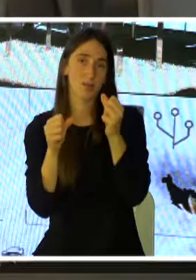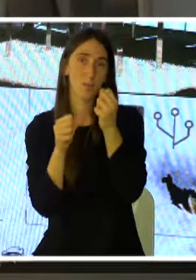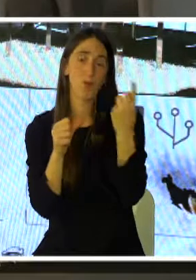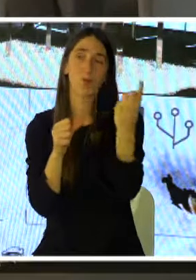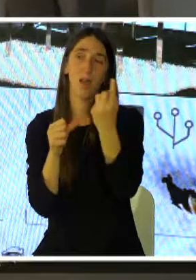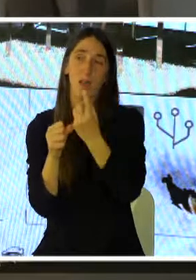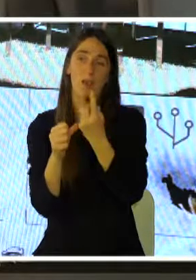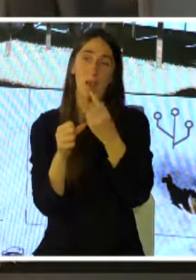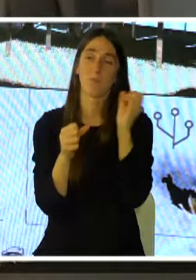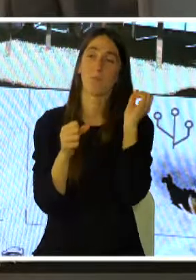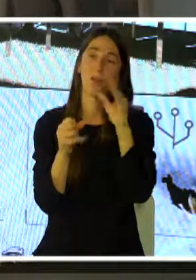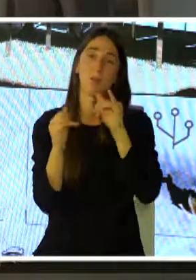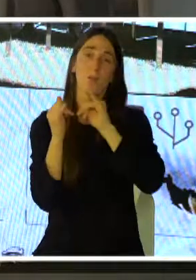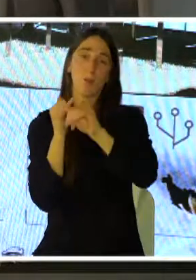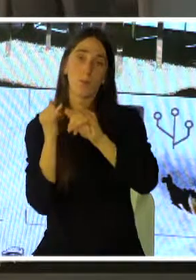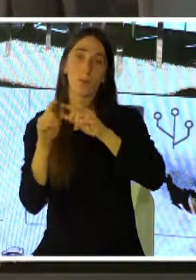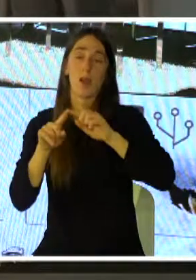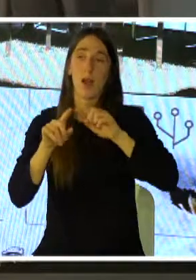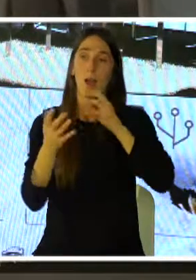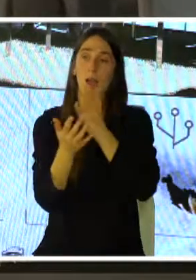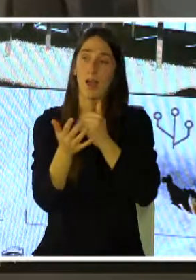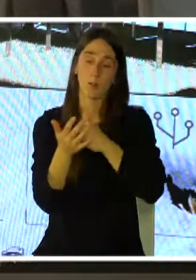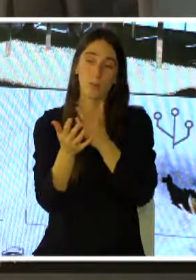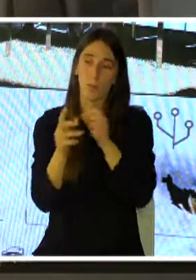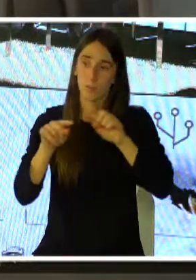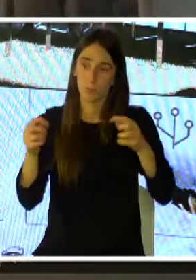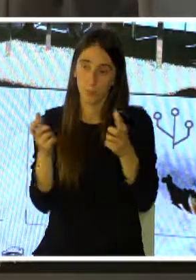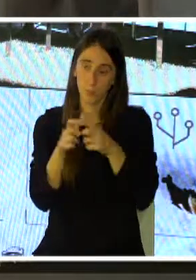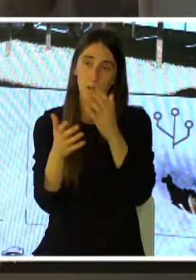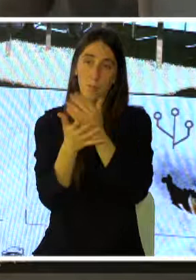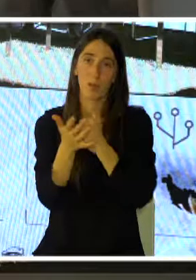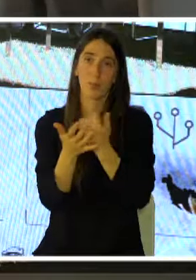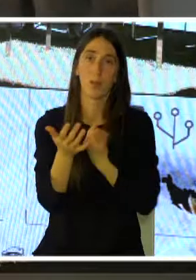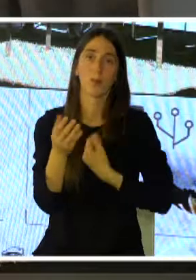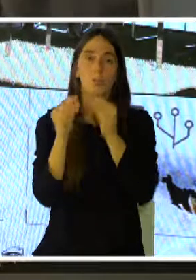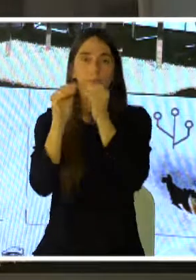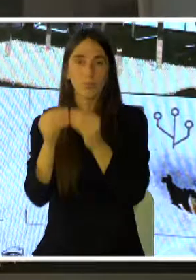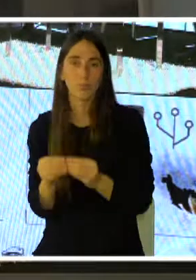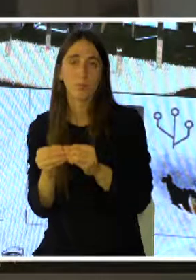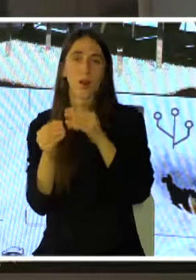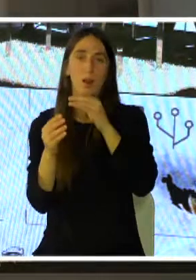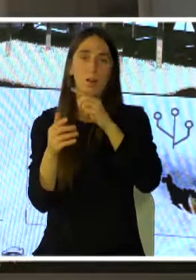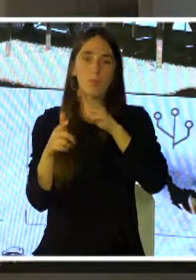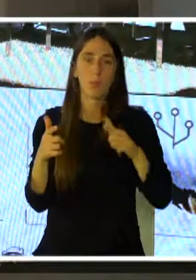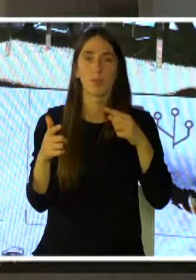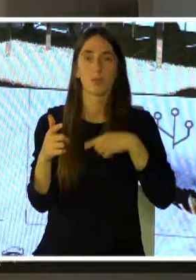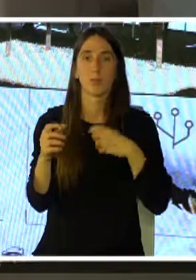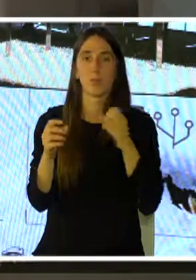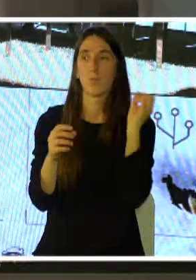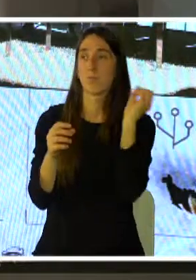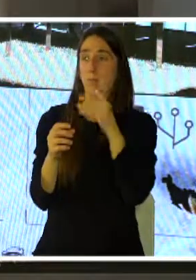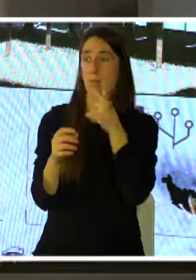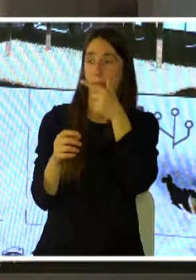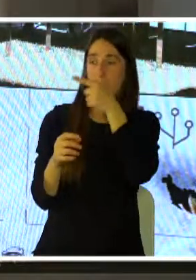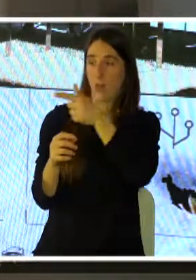vez que enviamos una información a la Junta Departamental, tanto sea la rendición de cuentas como el balance, se cuelga automáticamente en la página web